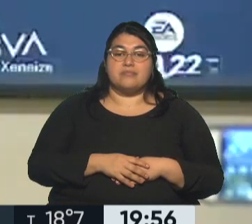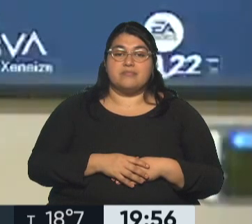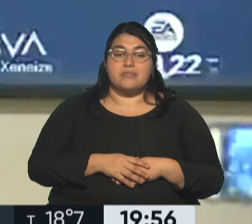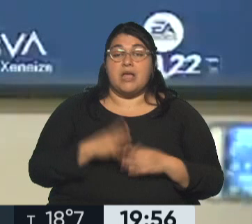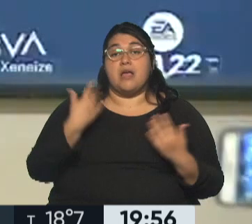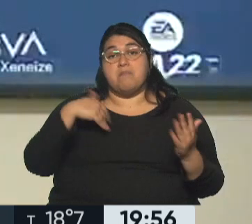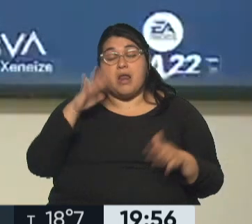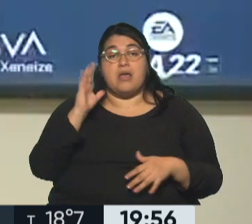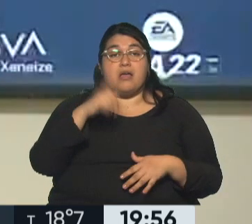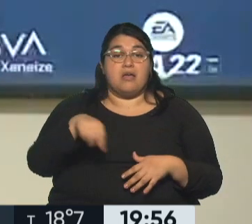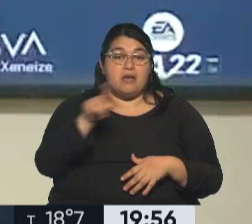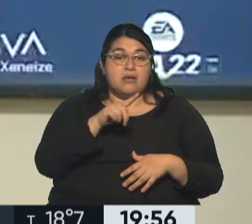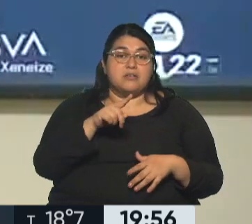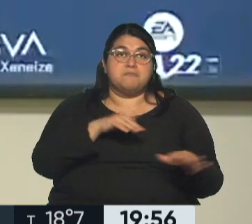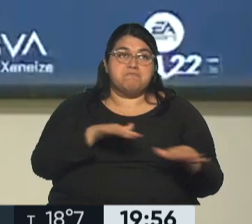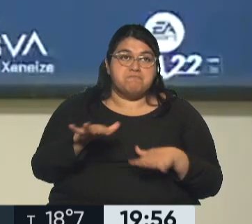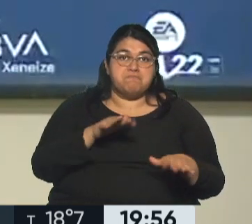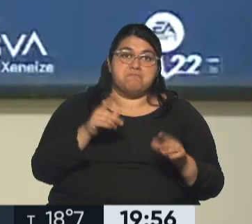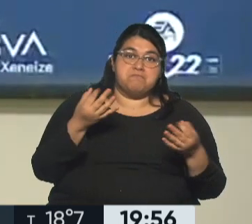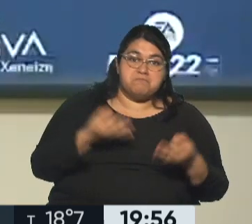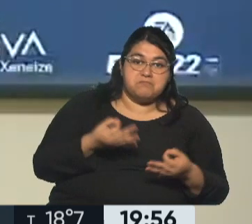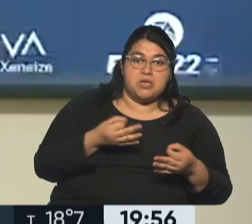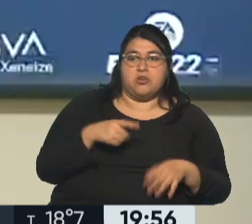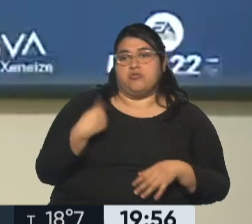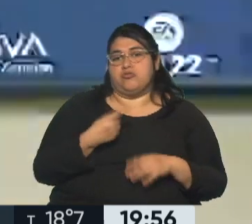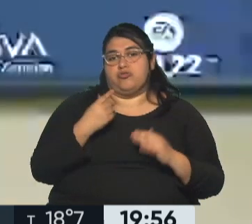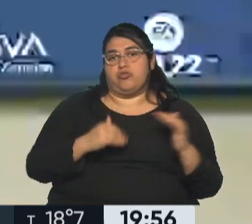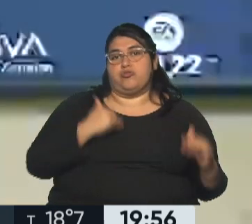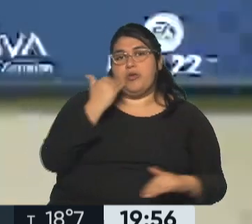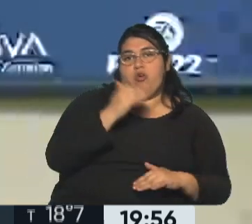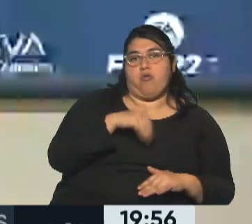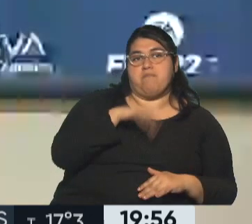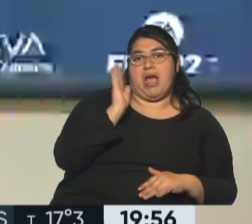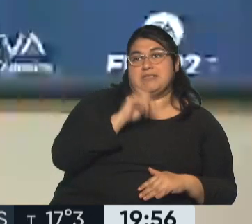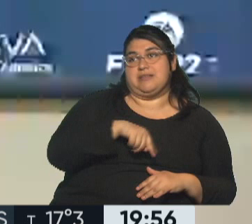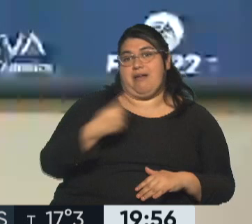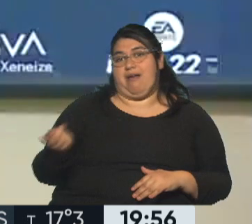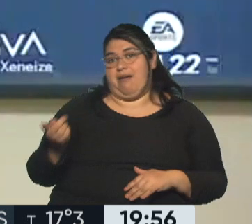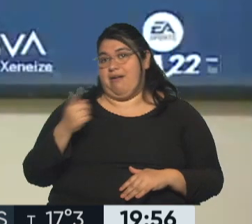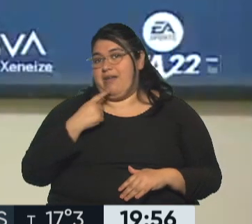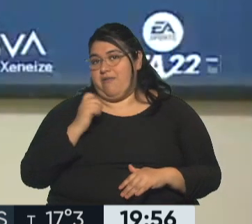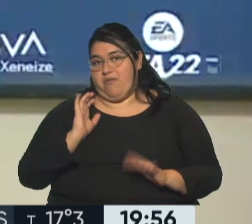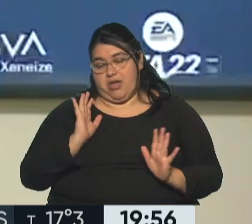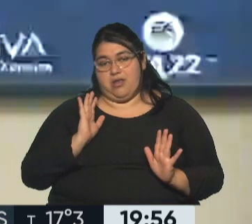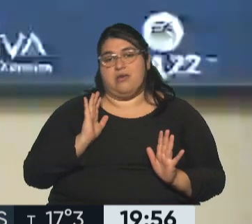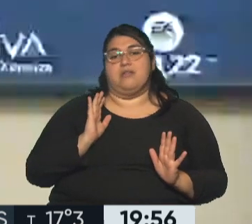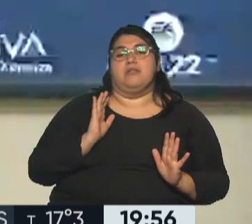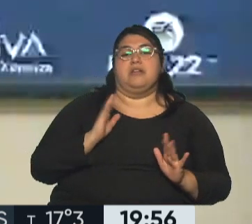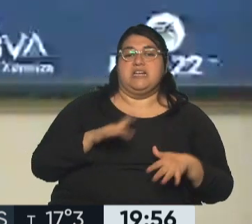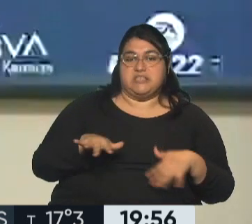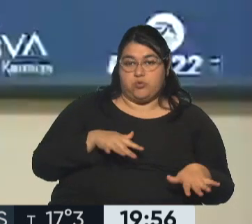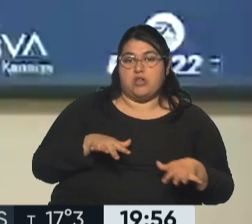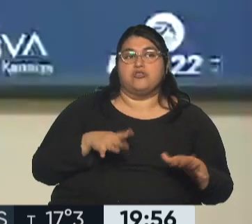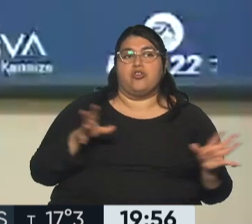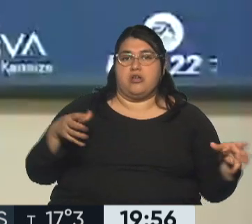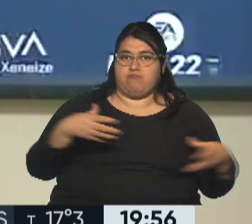no fue bien jugado. Nosotros fuimos superiores a River, fuimos totalmente superiores. Tuvimos situaciones de